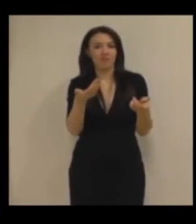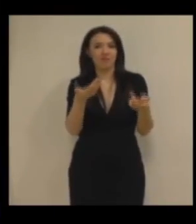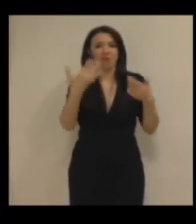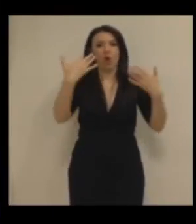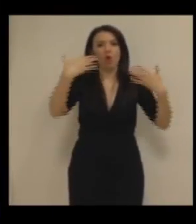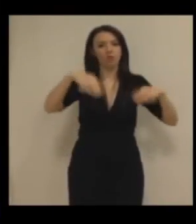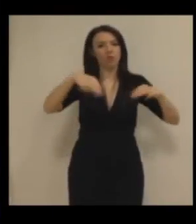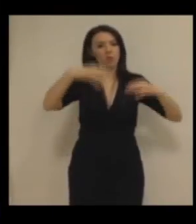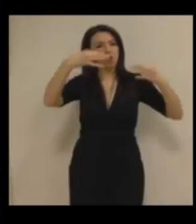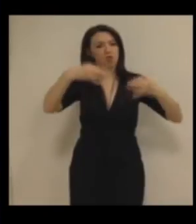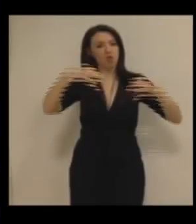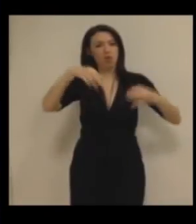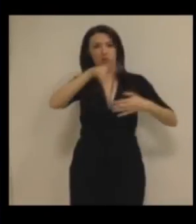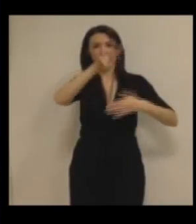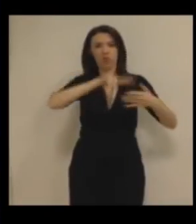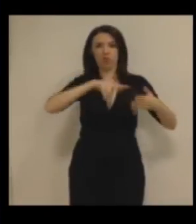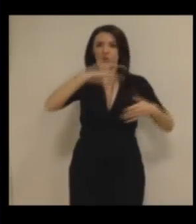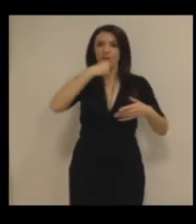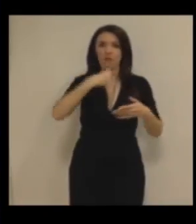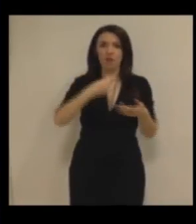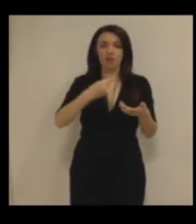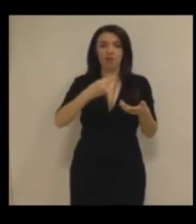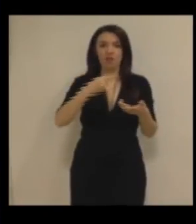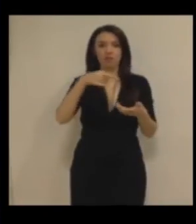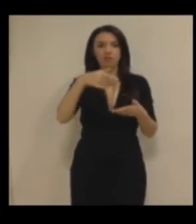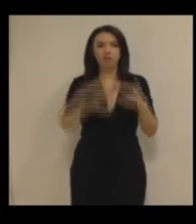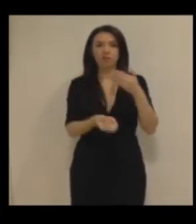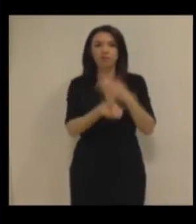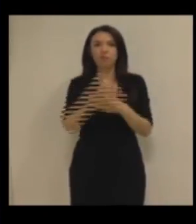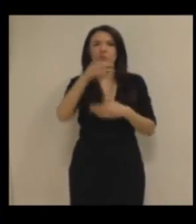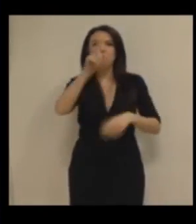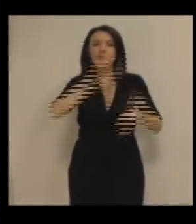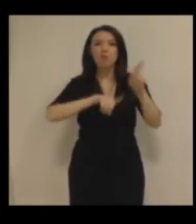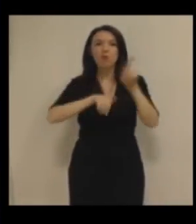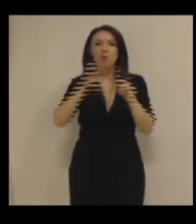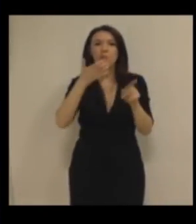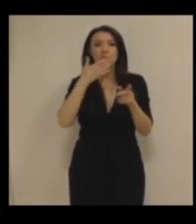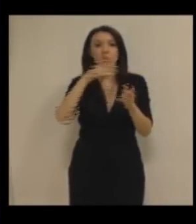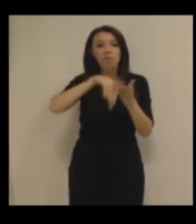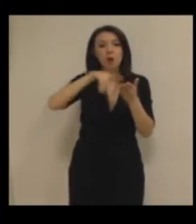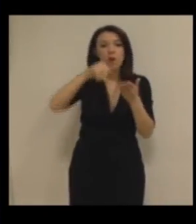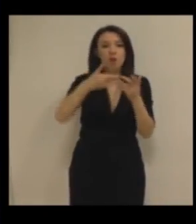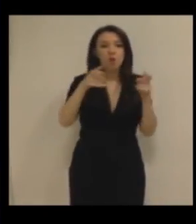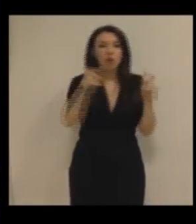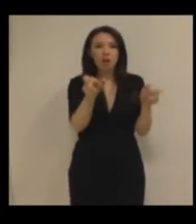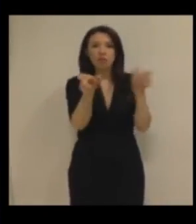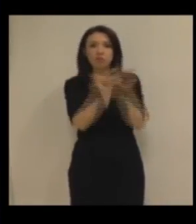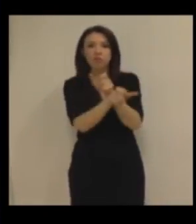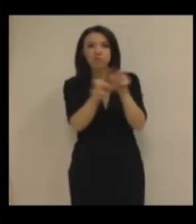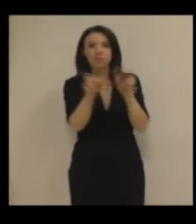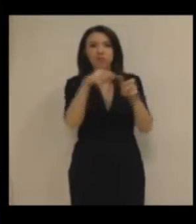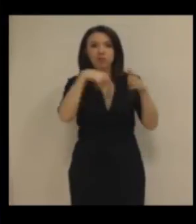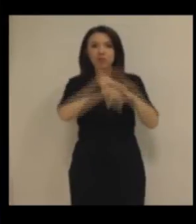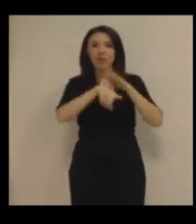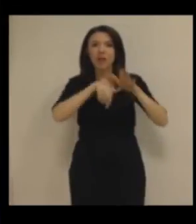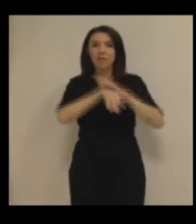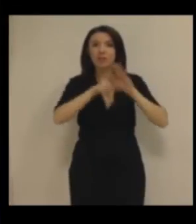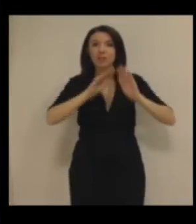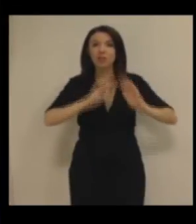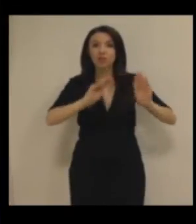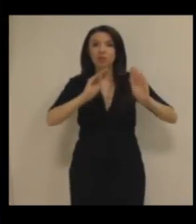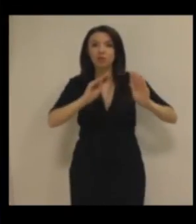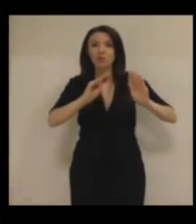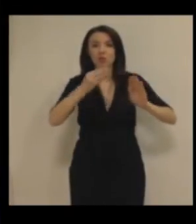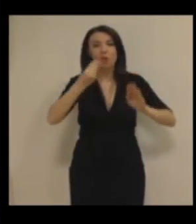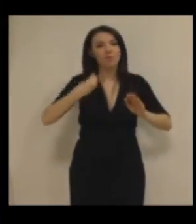formalmente correcto en lectura fácil, pues surgía la cuestión de que si cambias el lenguaje de esos trámites de la administración, pues ya